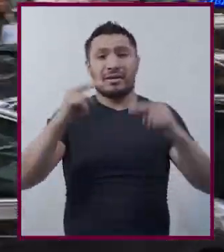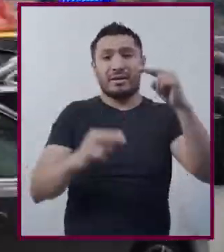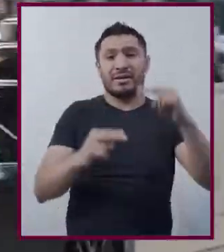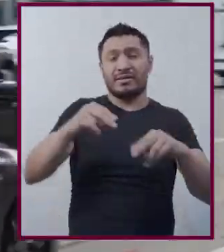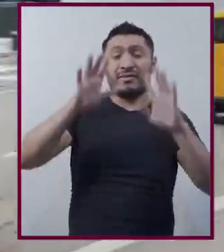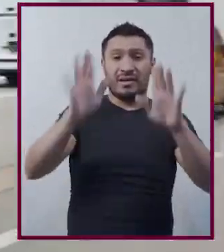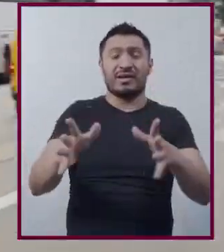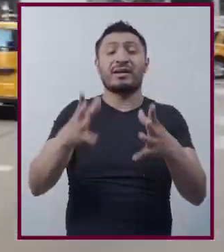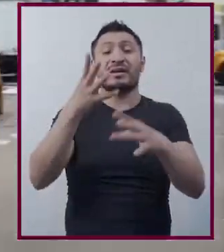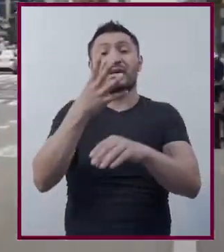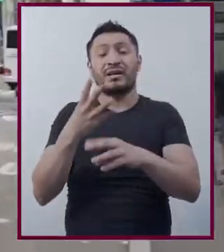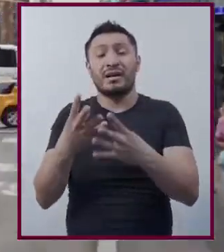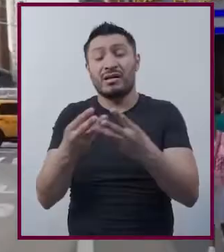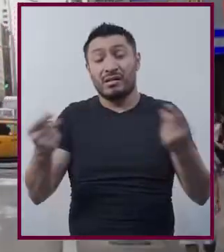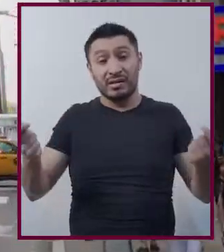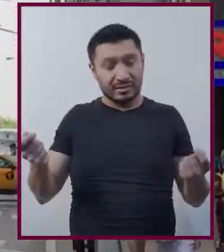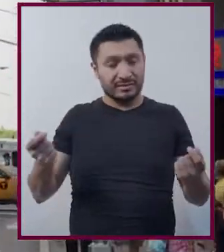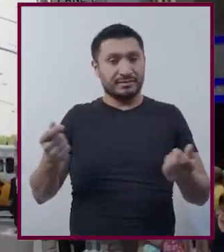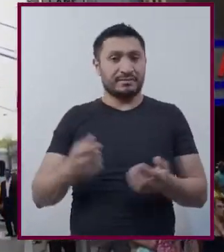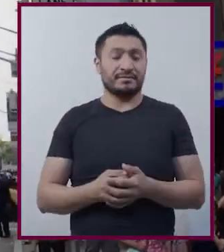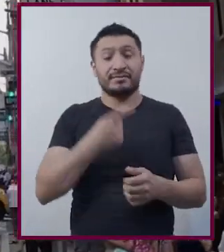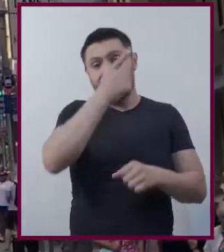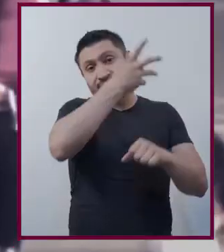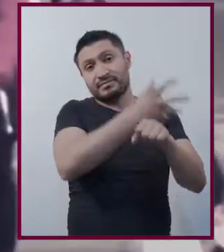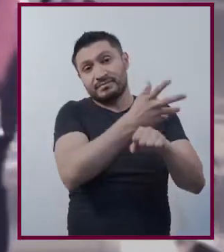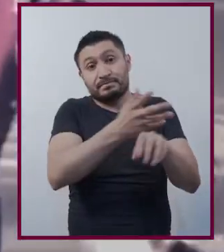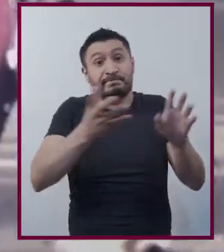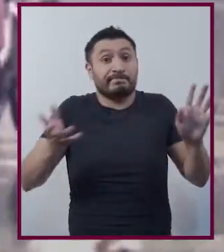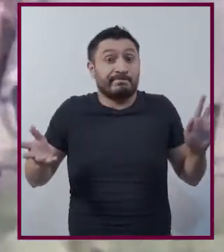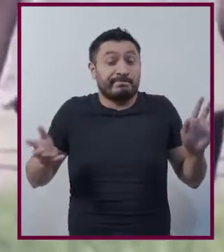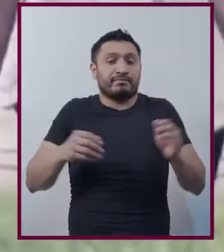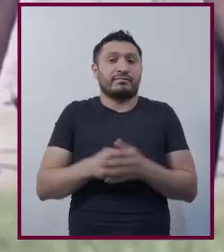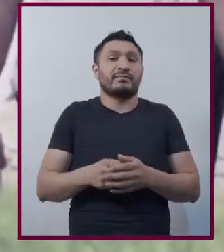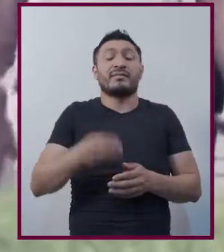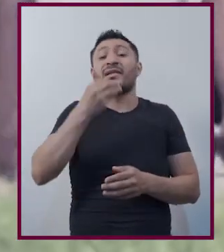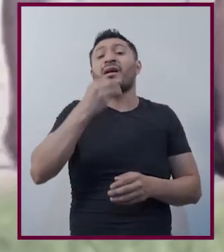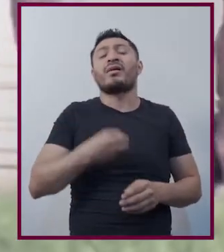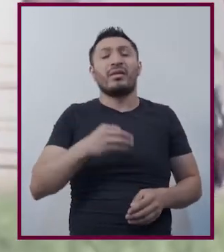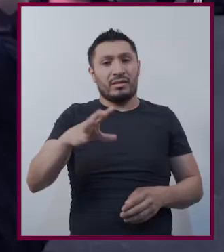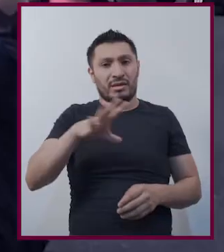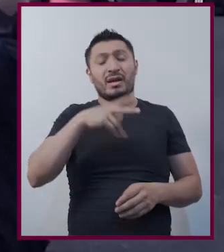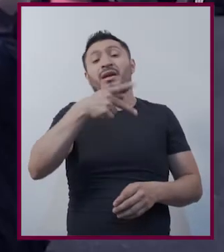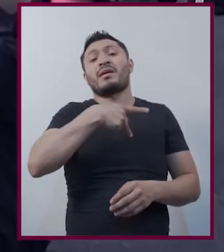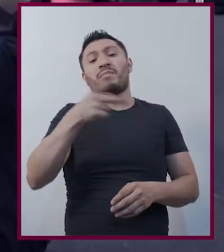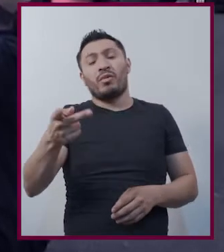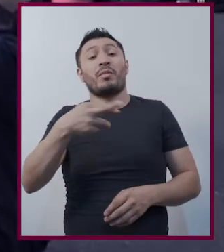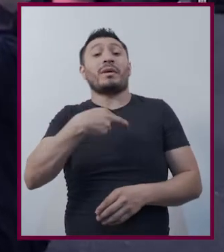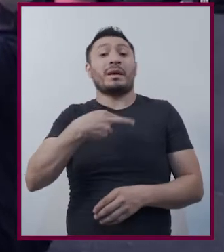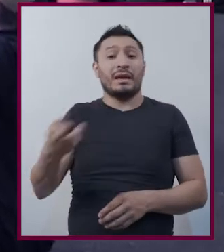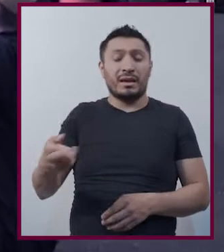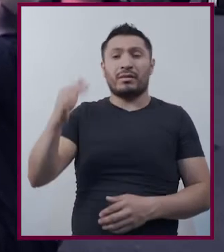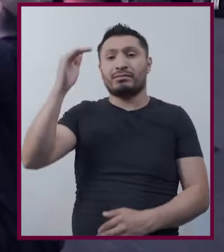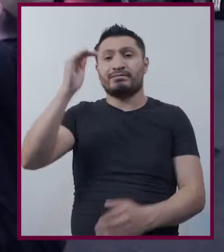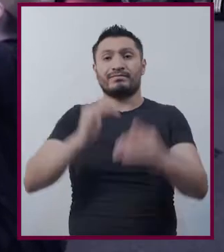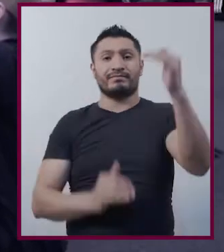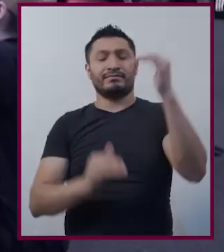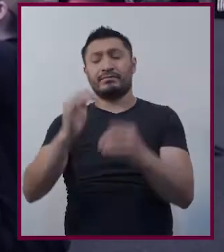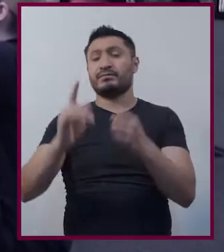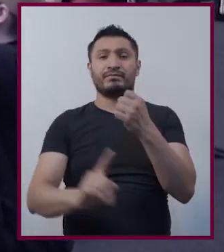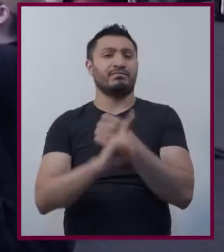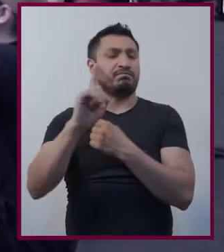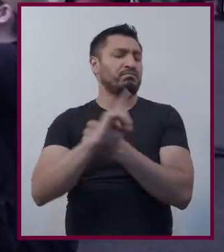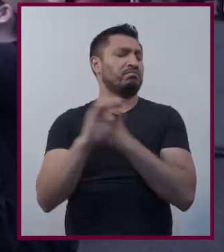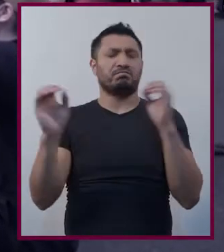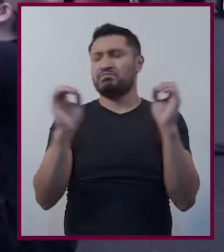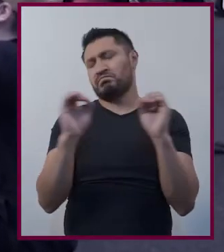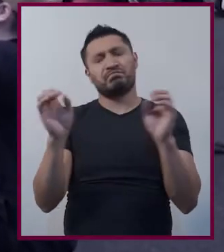ya está resuelta en gran medida en los Estados Unidos, pues aunque aún haya pobres y ricos, la desigualdad no es un problema